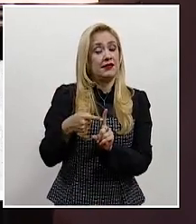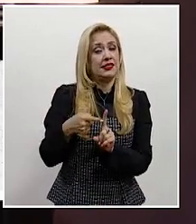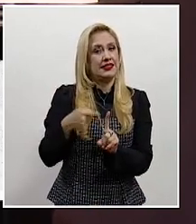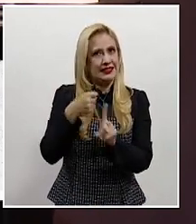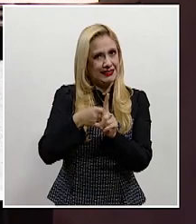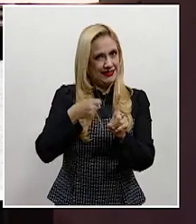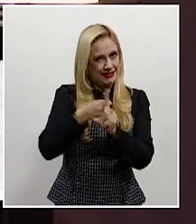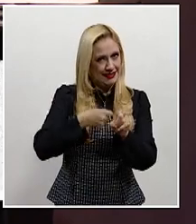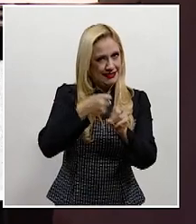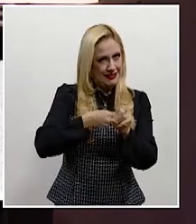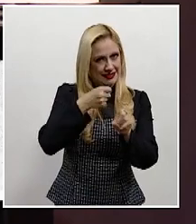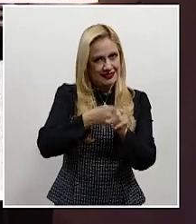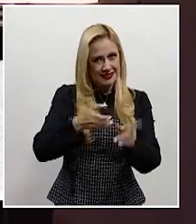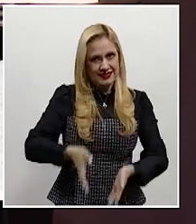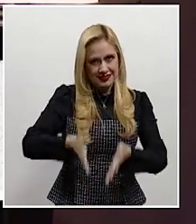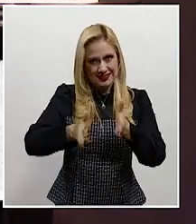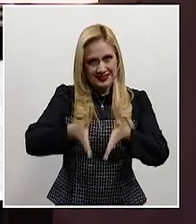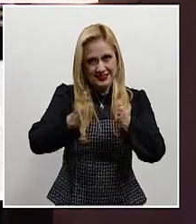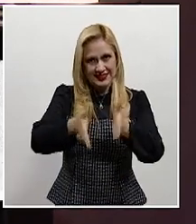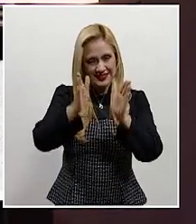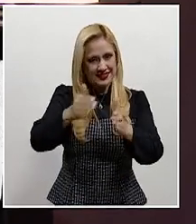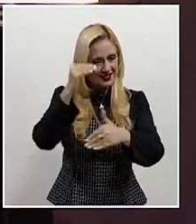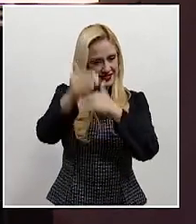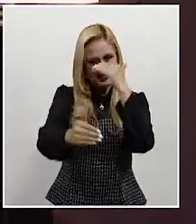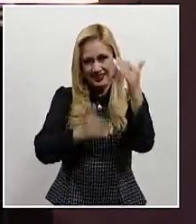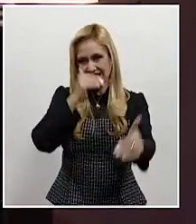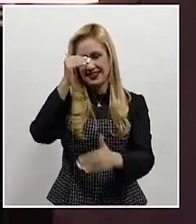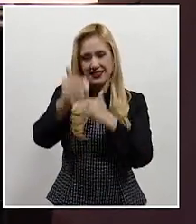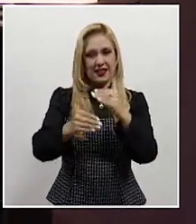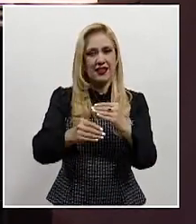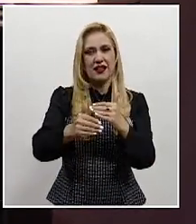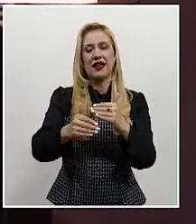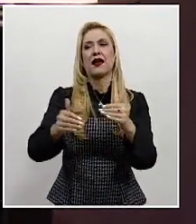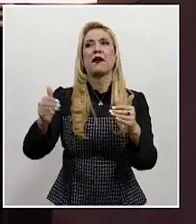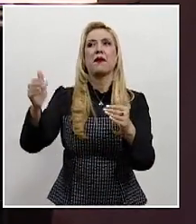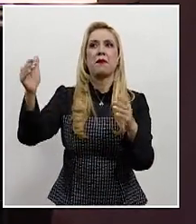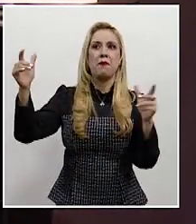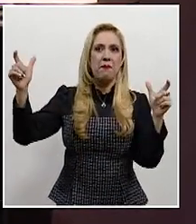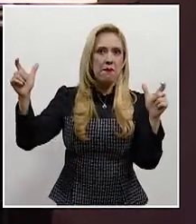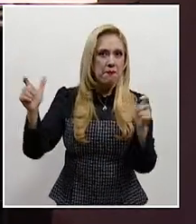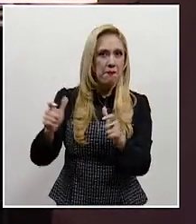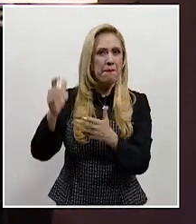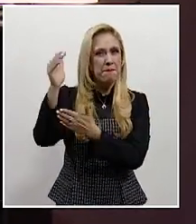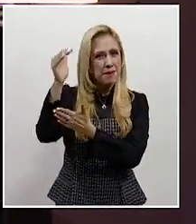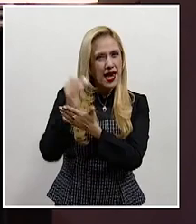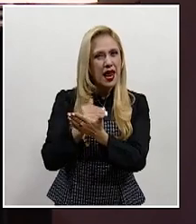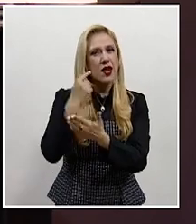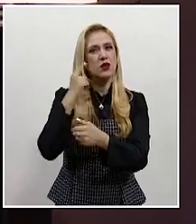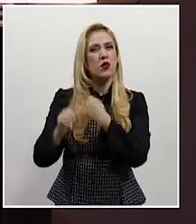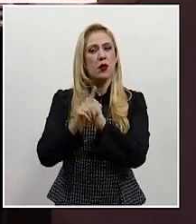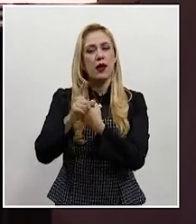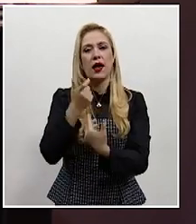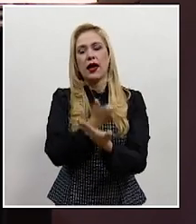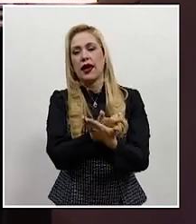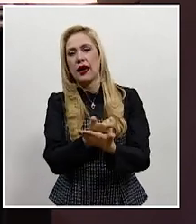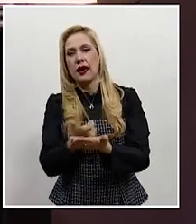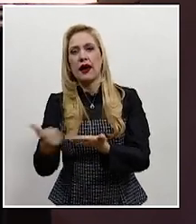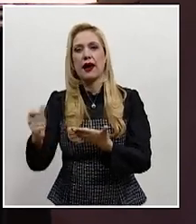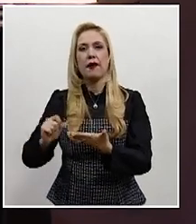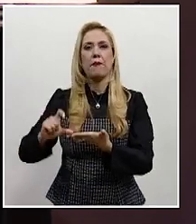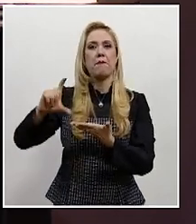batalla, digamos, yendo hacia adelante. Creemos que hemos avanzado, hemos reducido la brecha salarial en 20%, no se mencionó. Otro